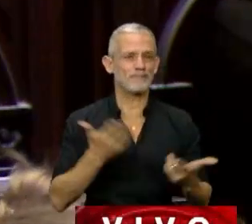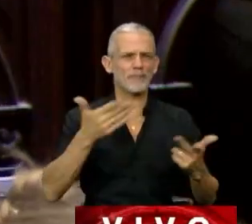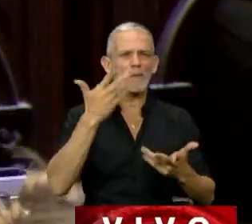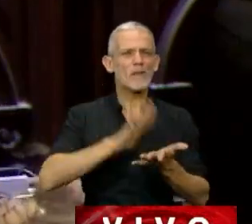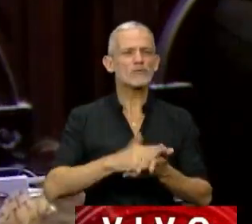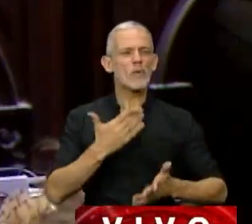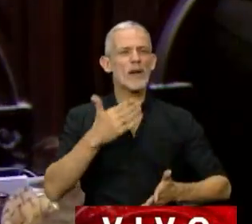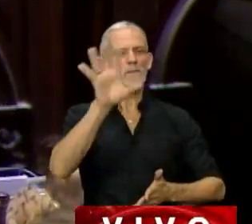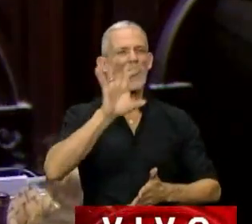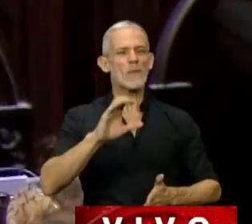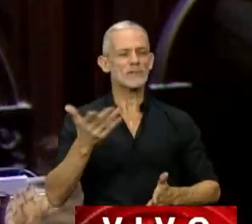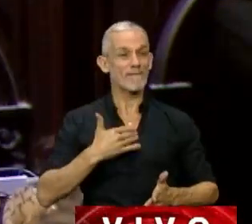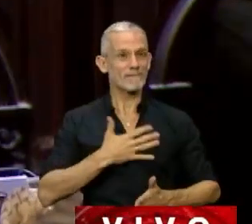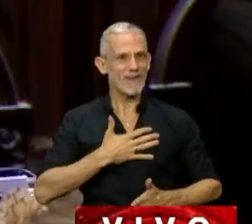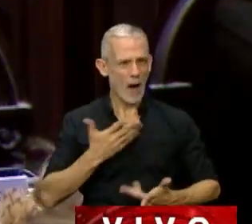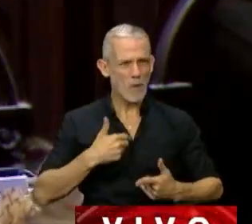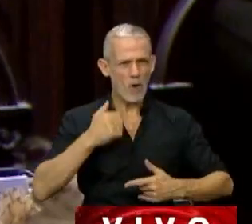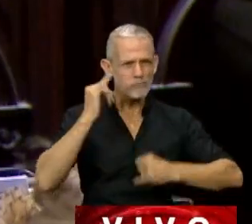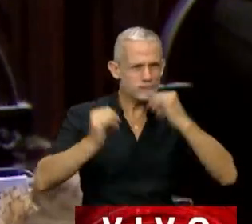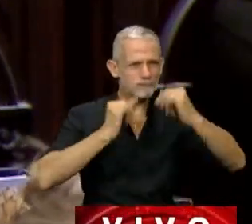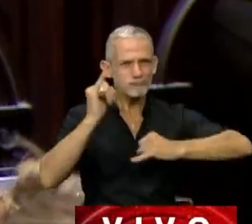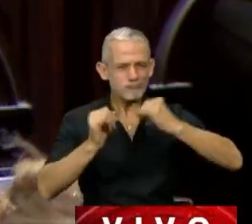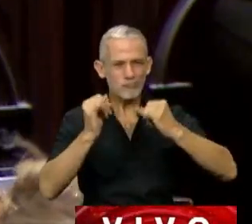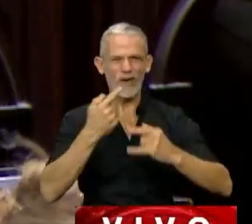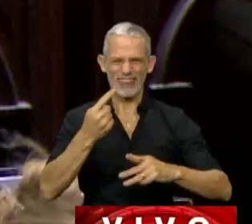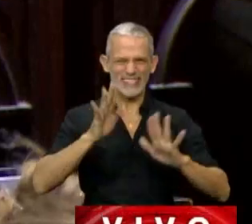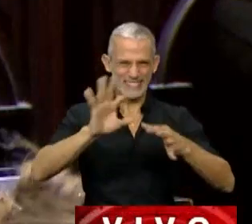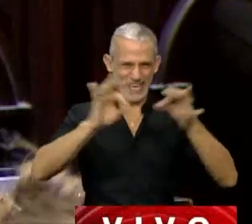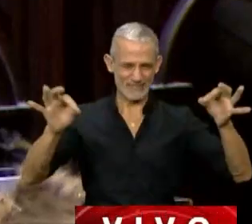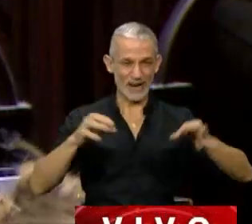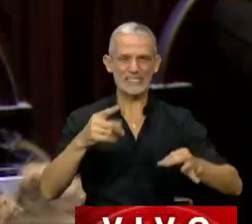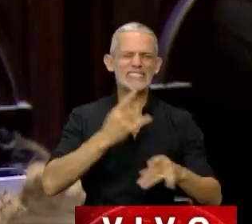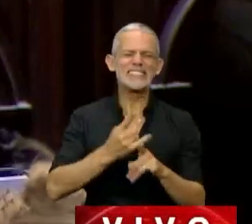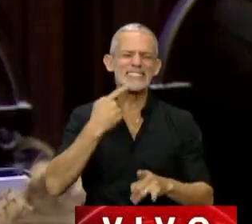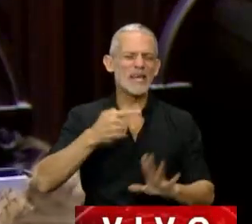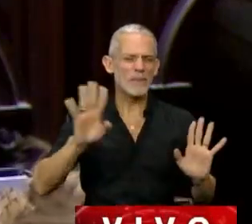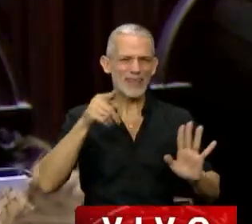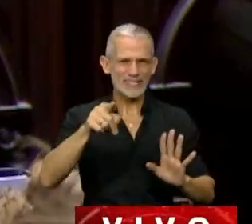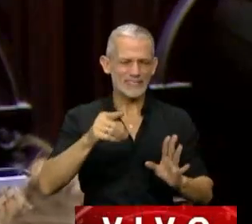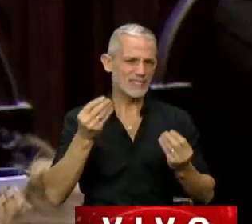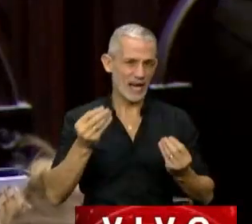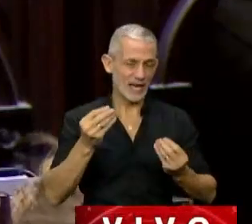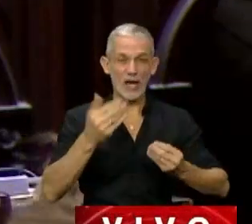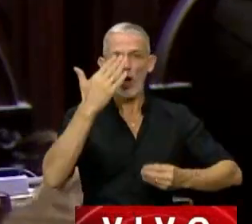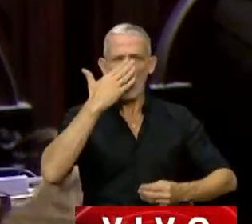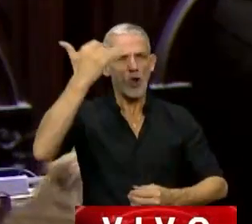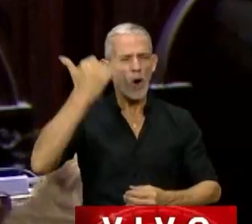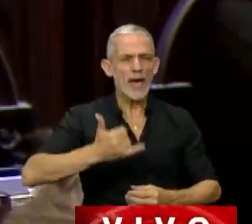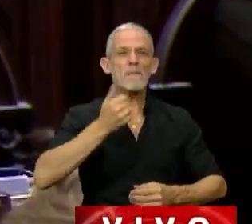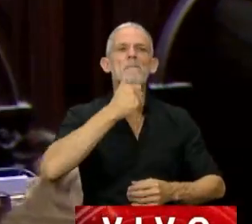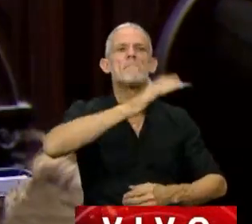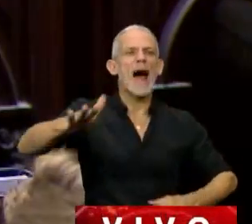de su provincia y hablaba con tanto amor, decía siempre y aseguraba: Córdoba tiene